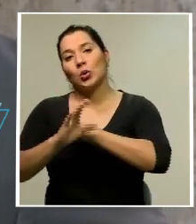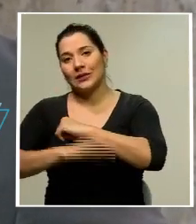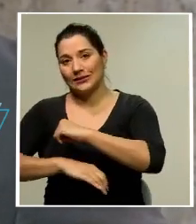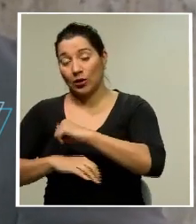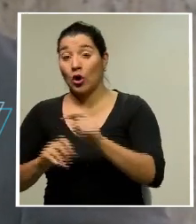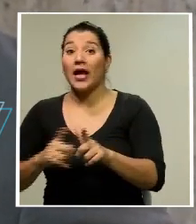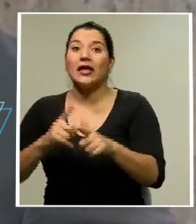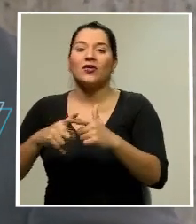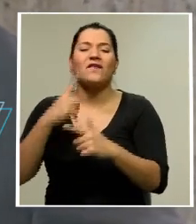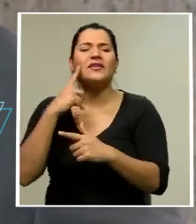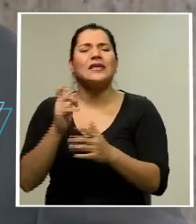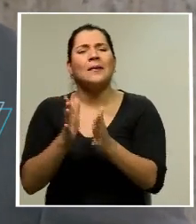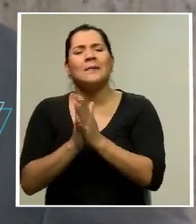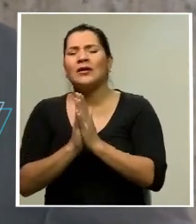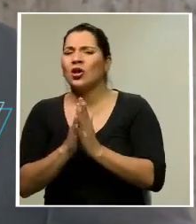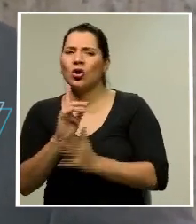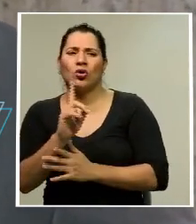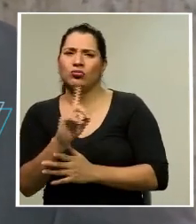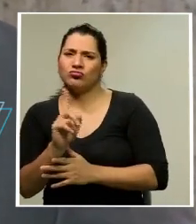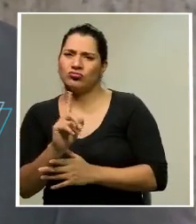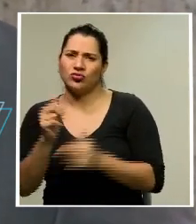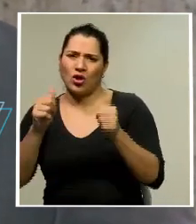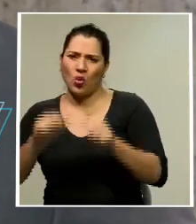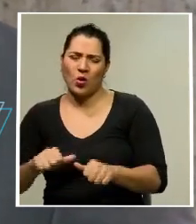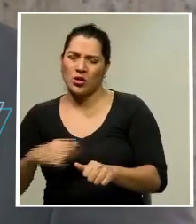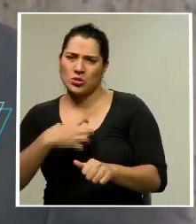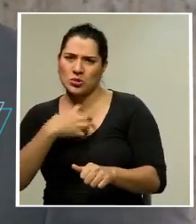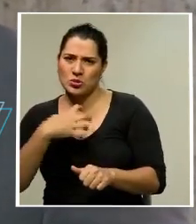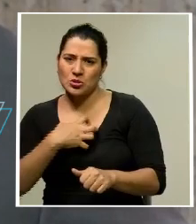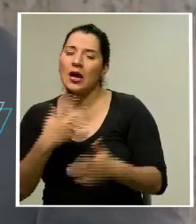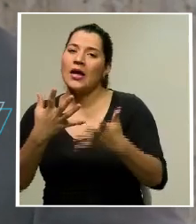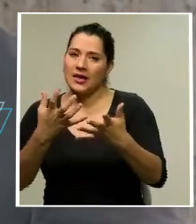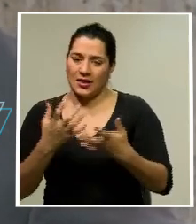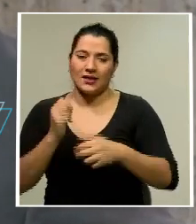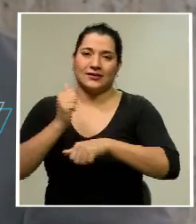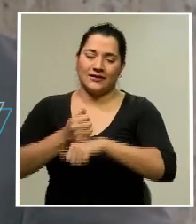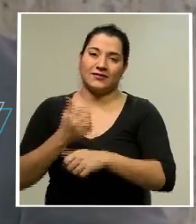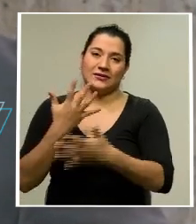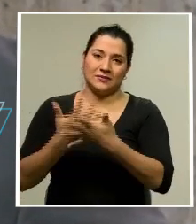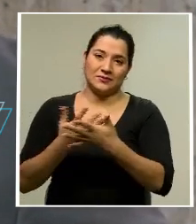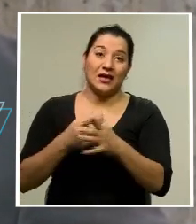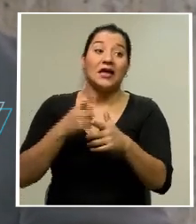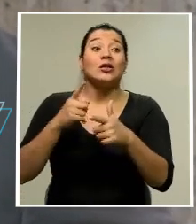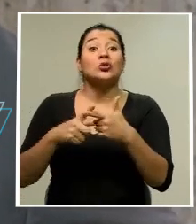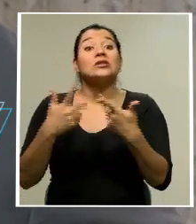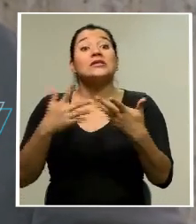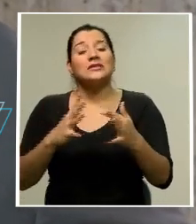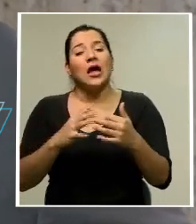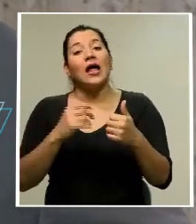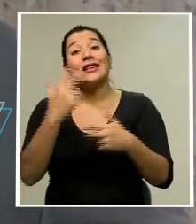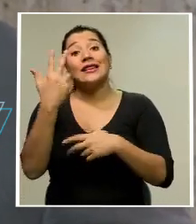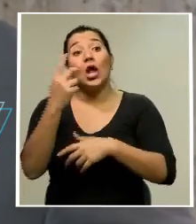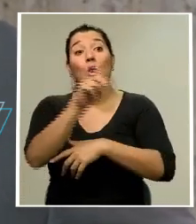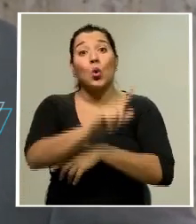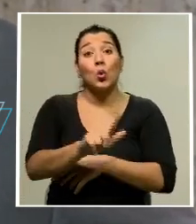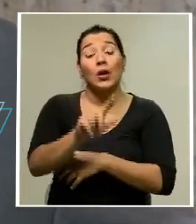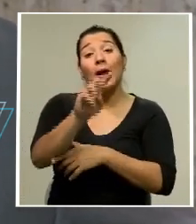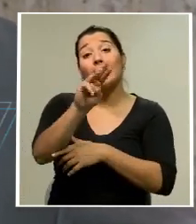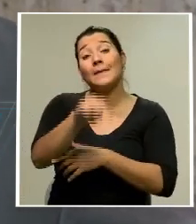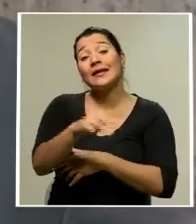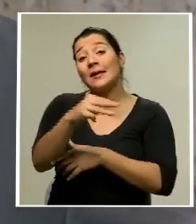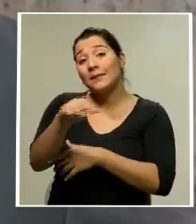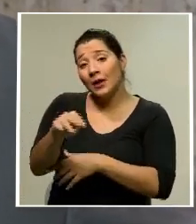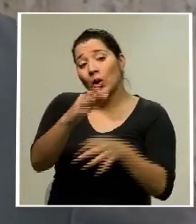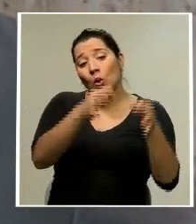de argumentos, la resolución va a ser diferida y va a ser resuelta en forma escrita. Es una potestad del juez